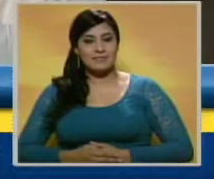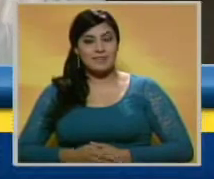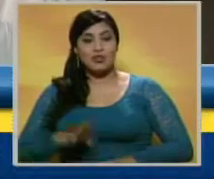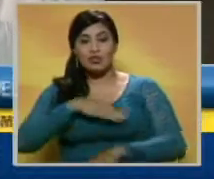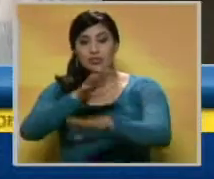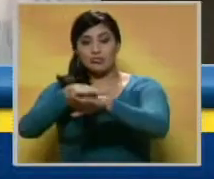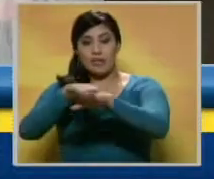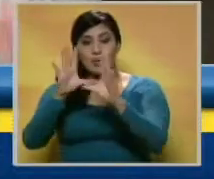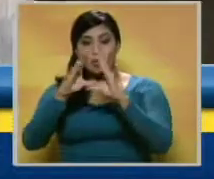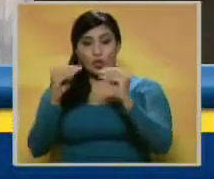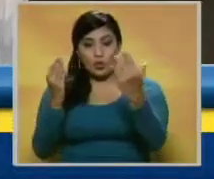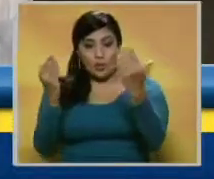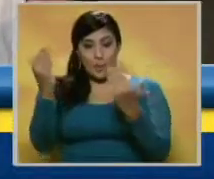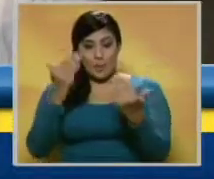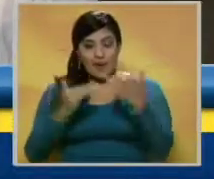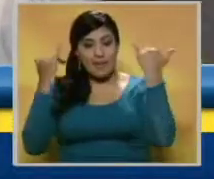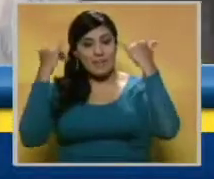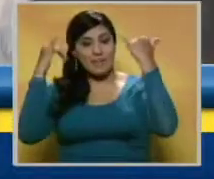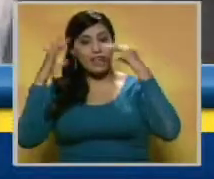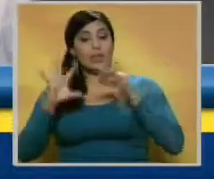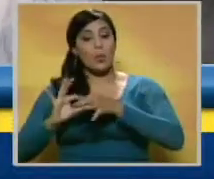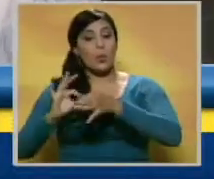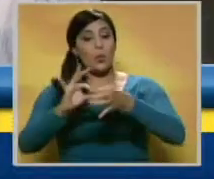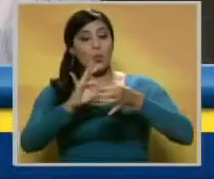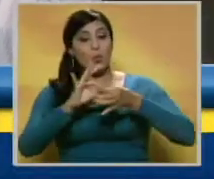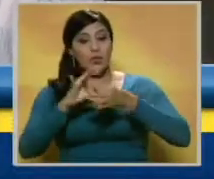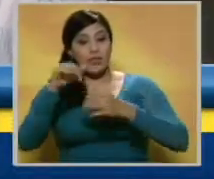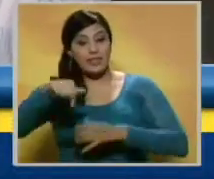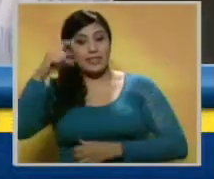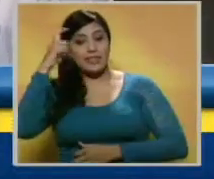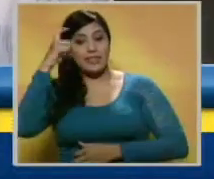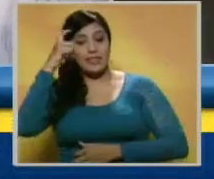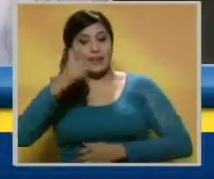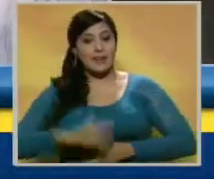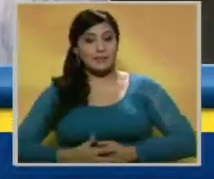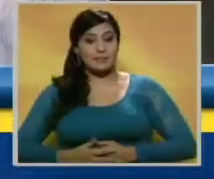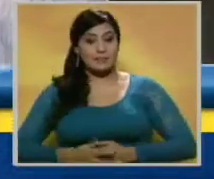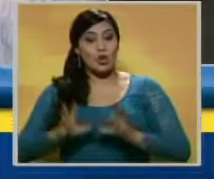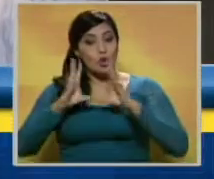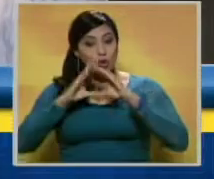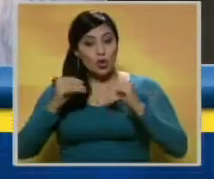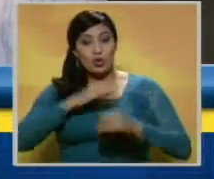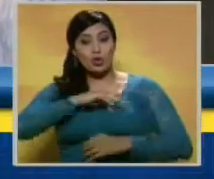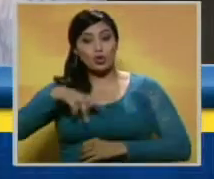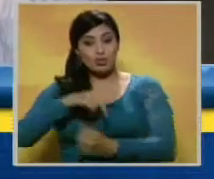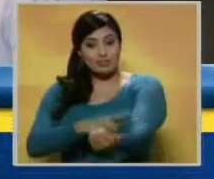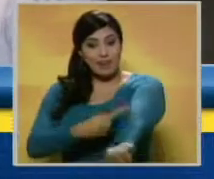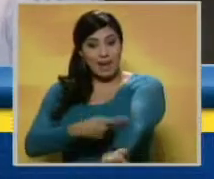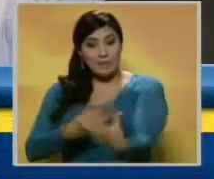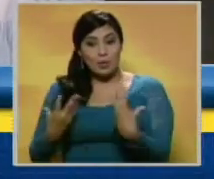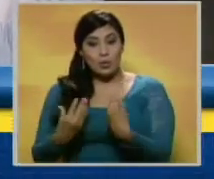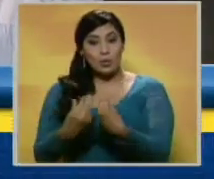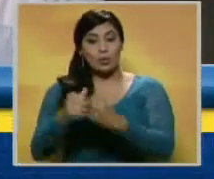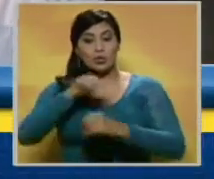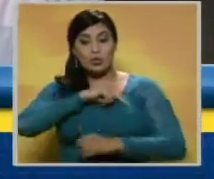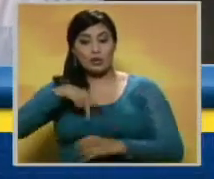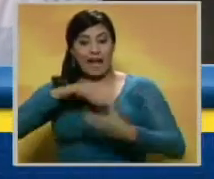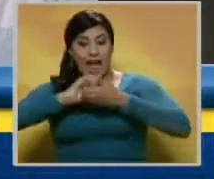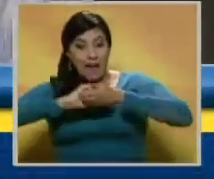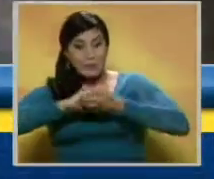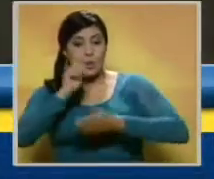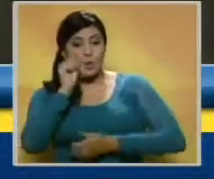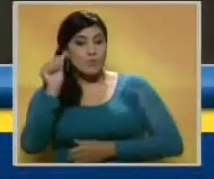Llamemos a todos para que vengan y celebremos juntos este día. Todos somos acá hermanos, todos somos acá amigos y